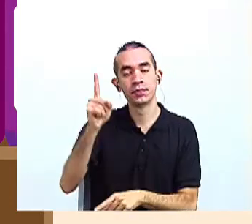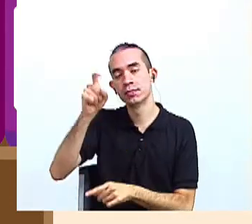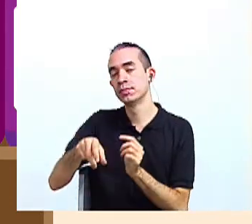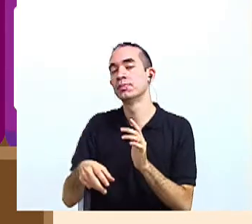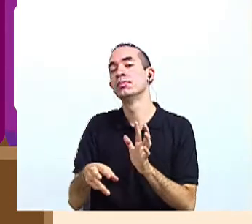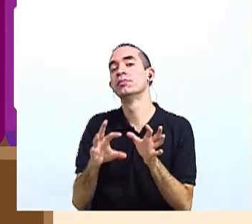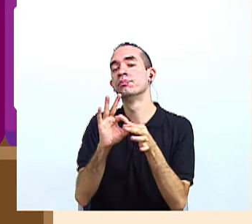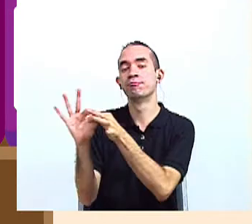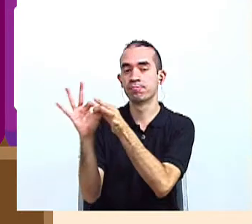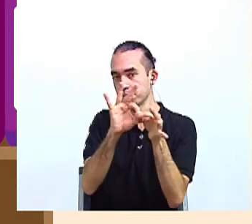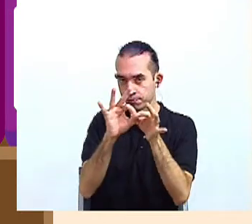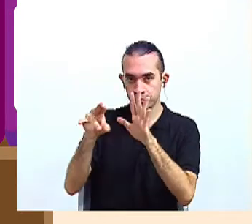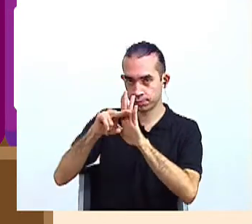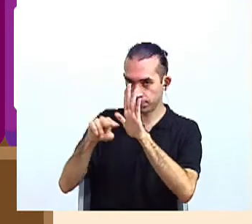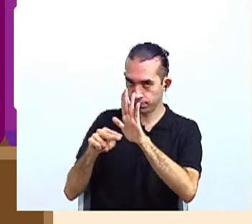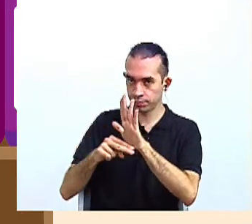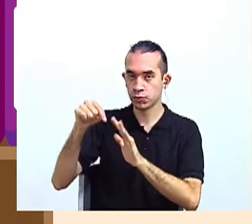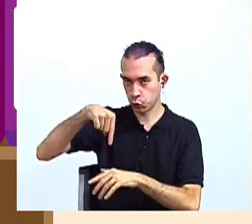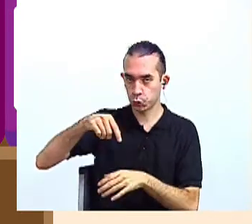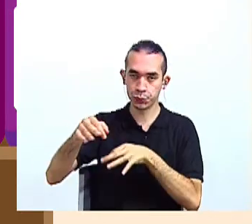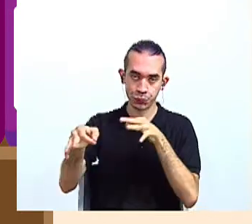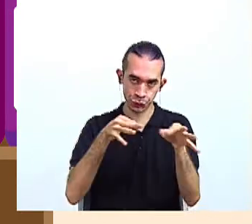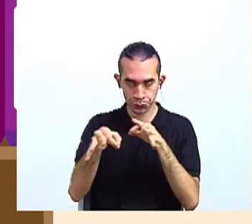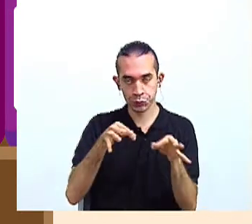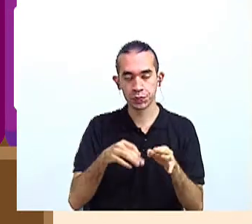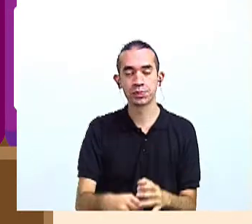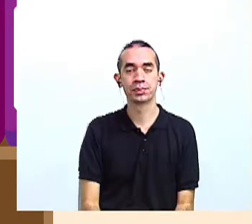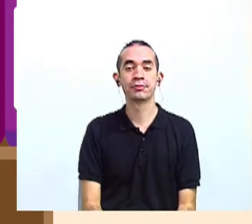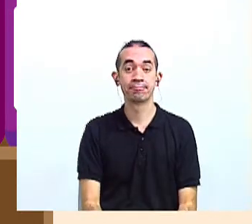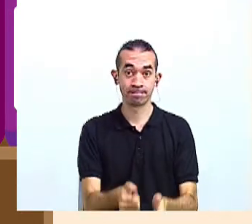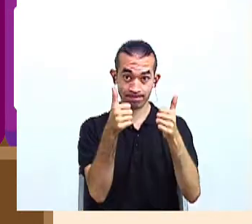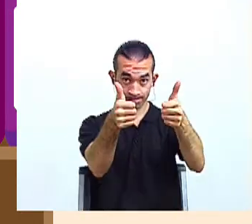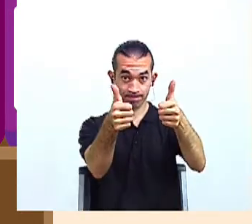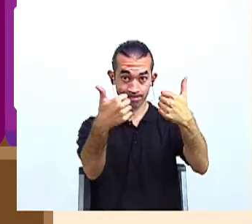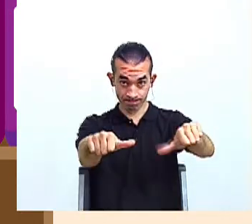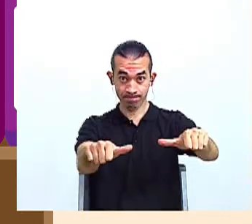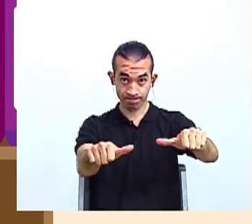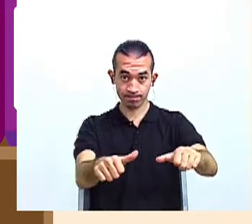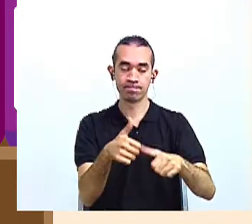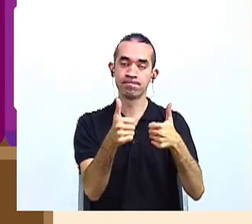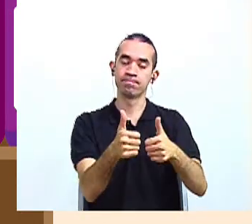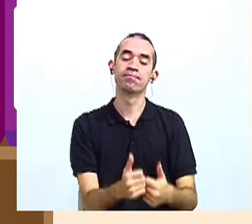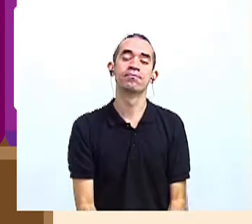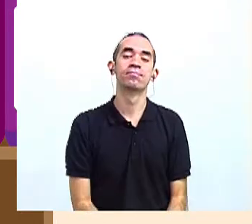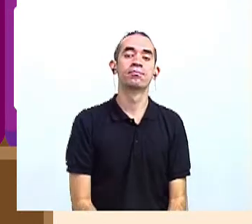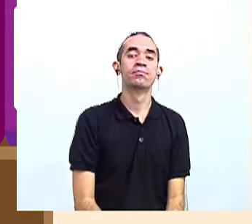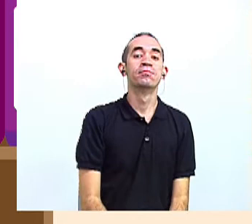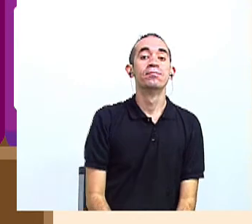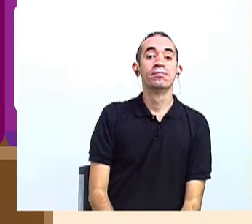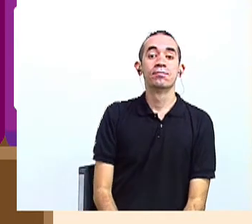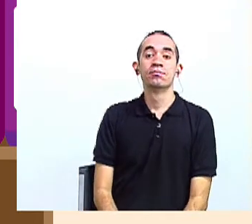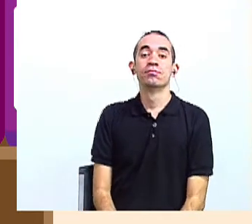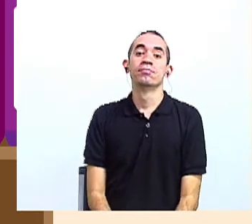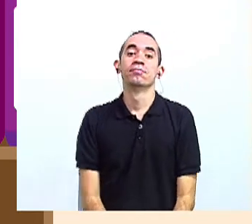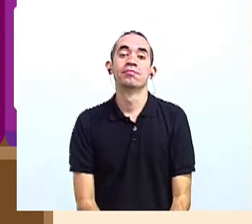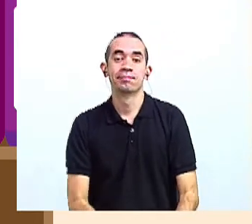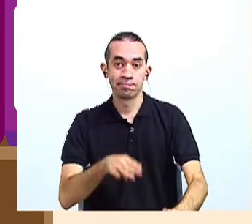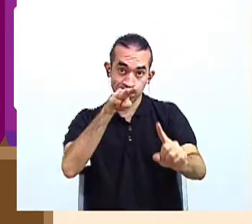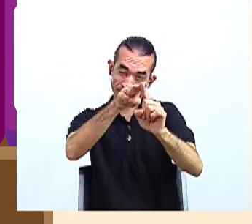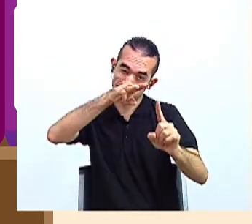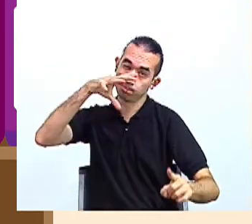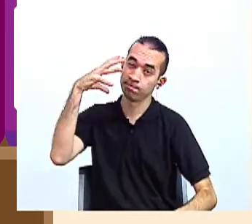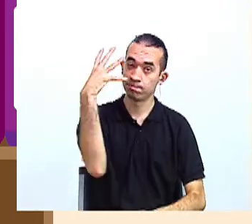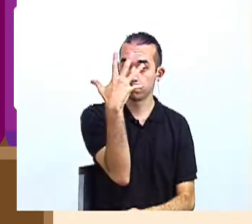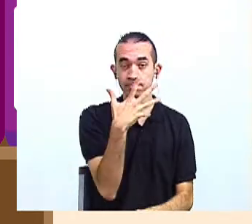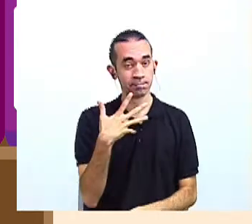de concordancia que vamos a trabajar en esta lección. ¿Estamos de acuerdo? Bueno, espero. Para poder hacer ese mensaje bien bonito,